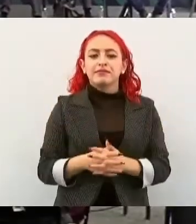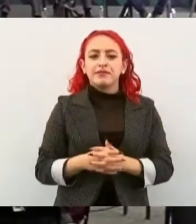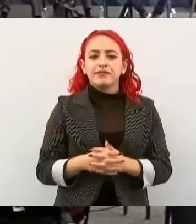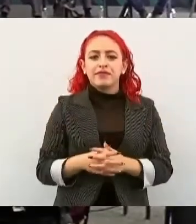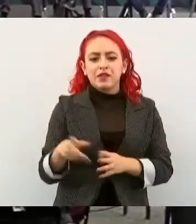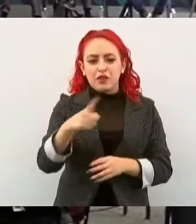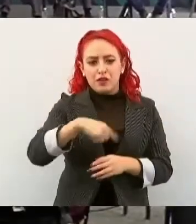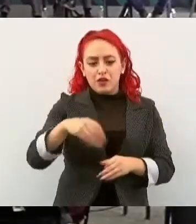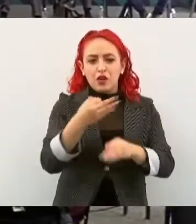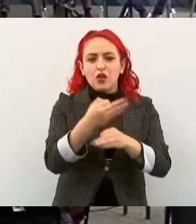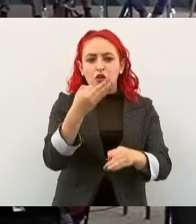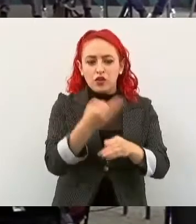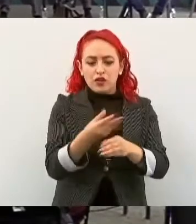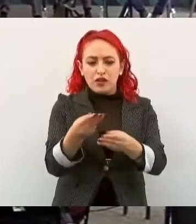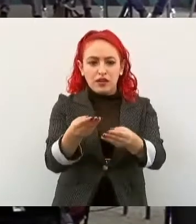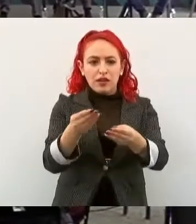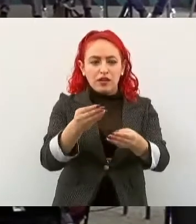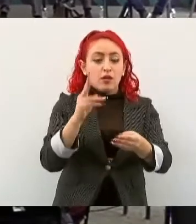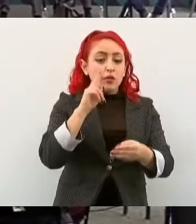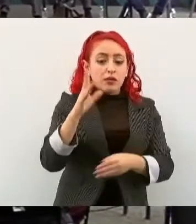Estamos consiguiendo los médicos,